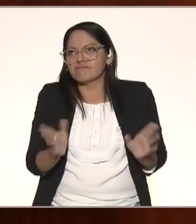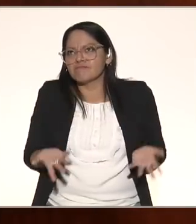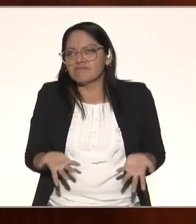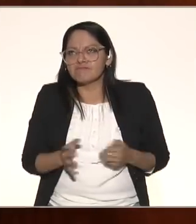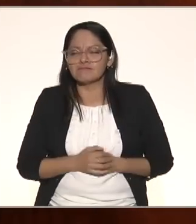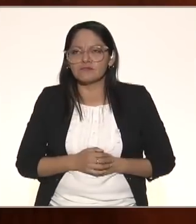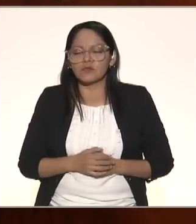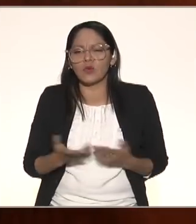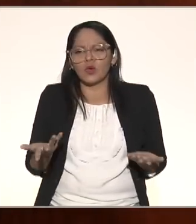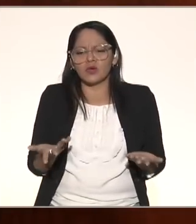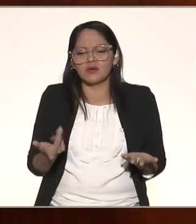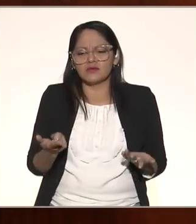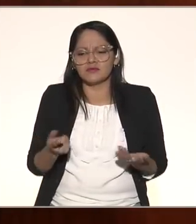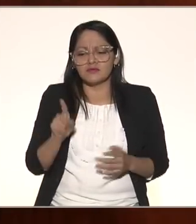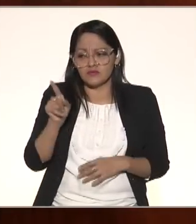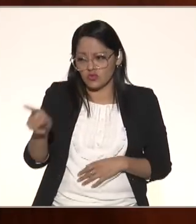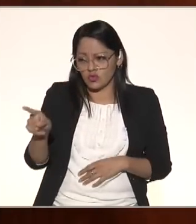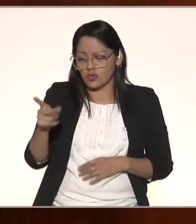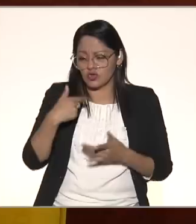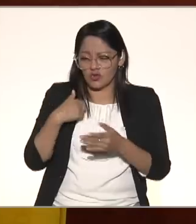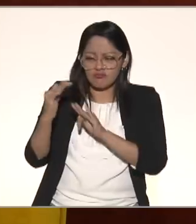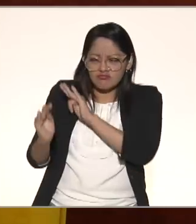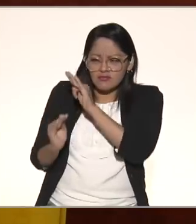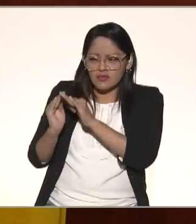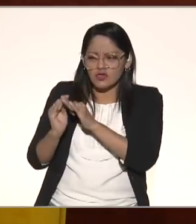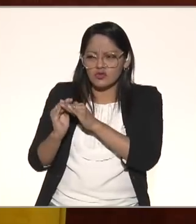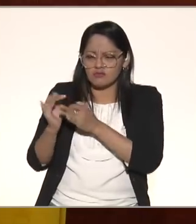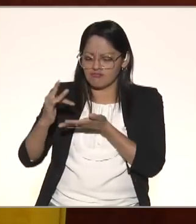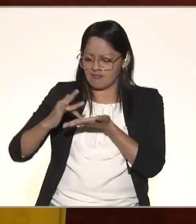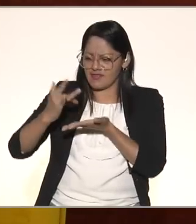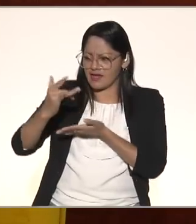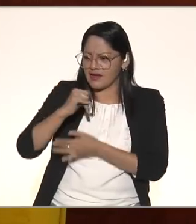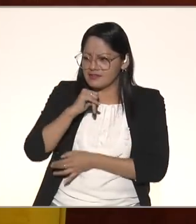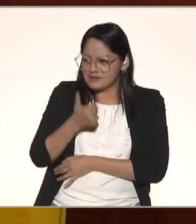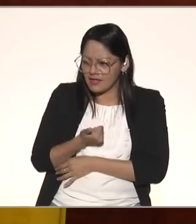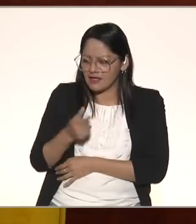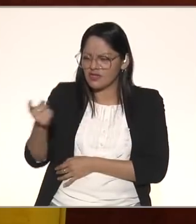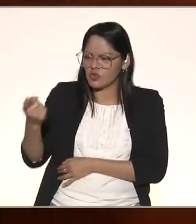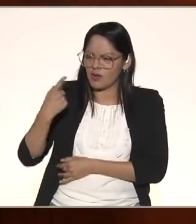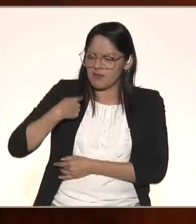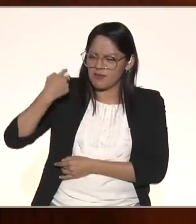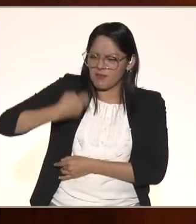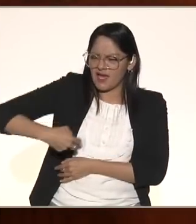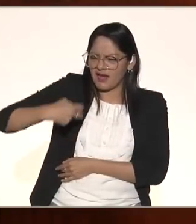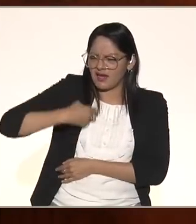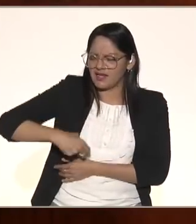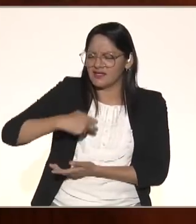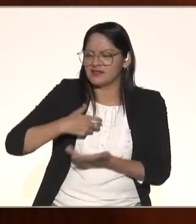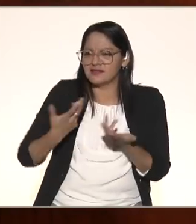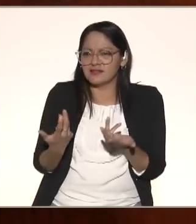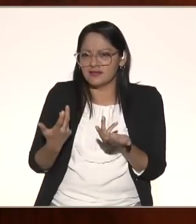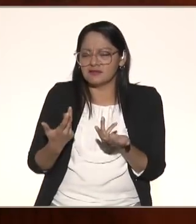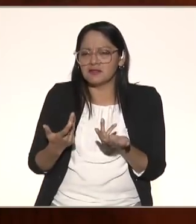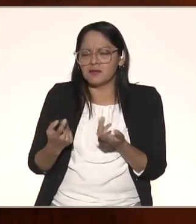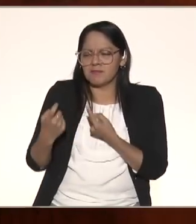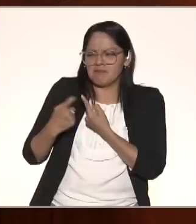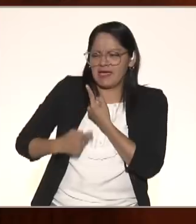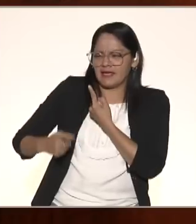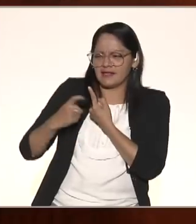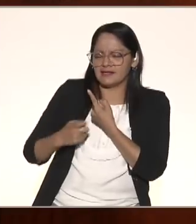siento que esto lo estés agradeciendo, solo lo criticas, ¿no? O sea, de pronto tener esa chance de conversar y decir,